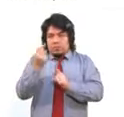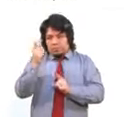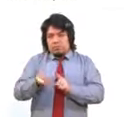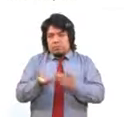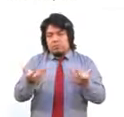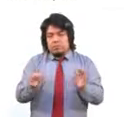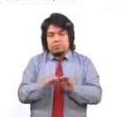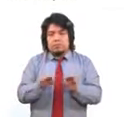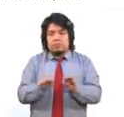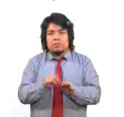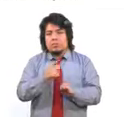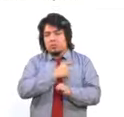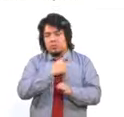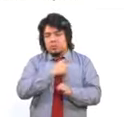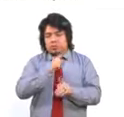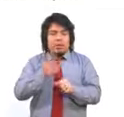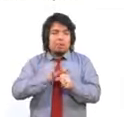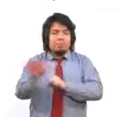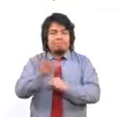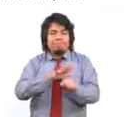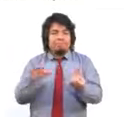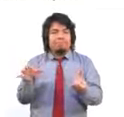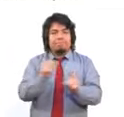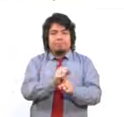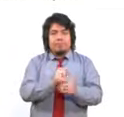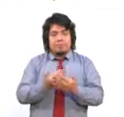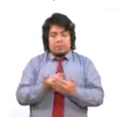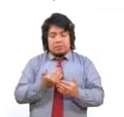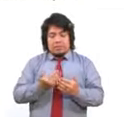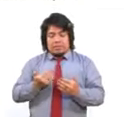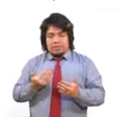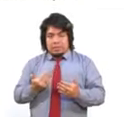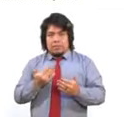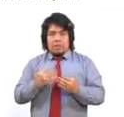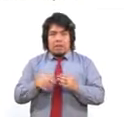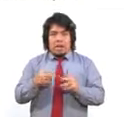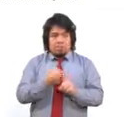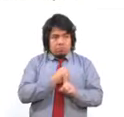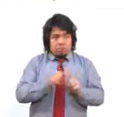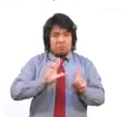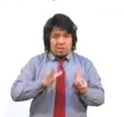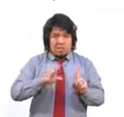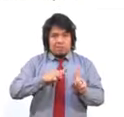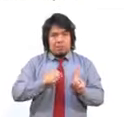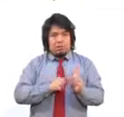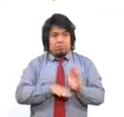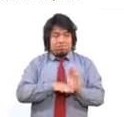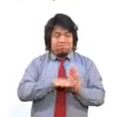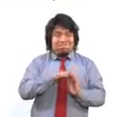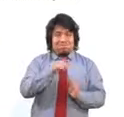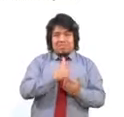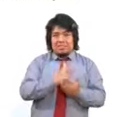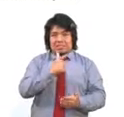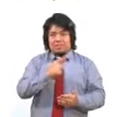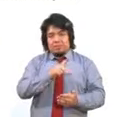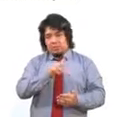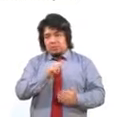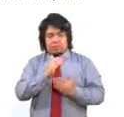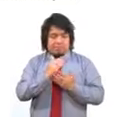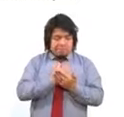lo que pretende el objetivo fundamental es prevenir que la violencia escale y que esta pueda resultar en